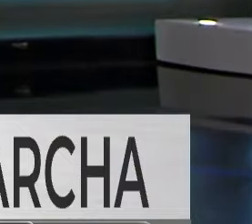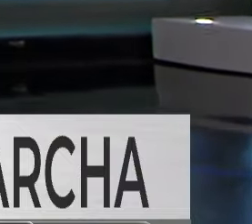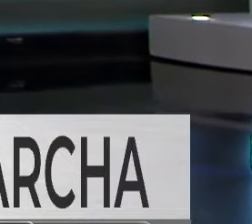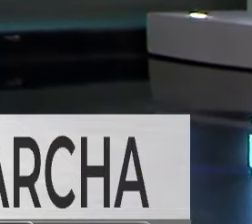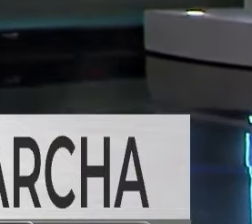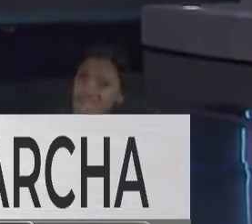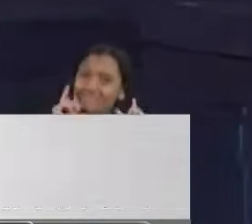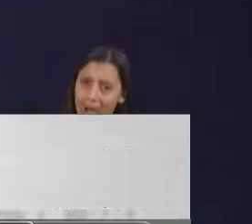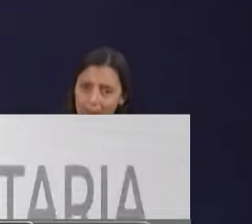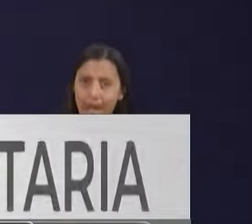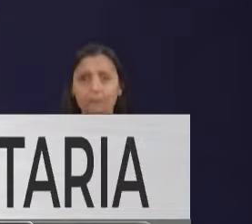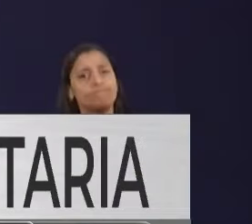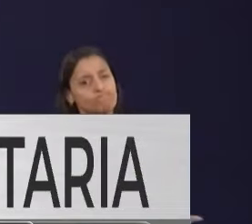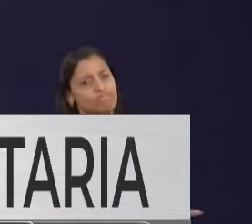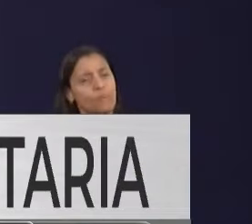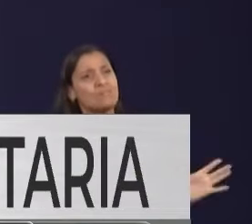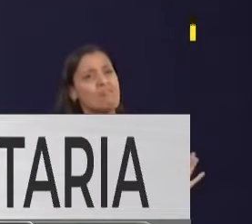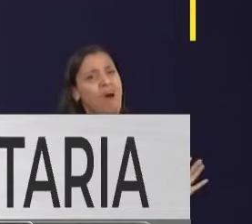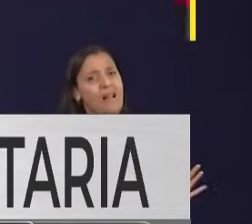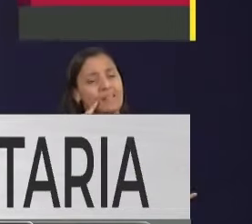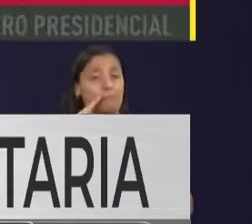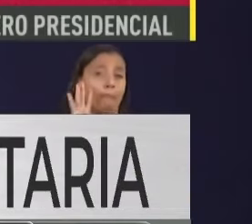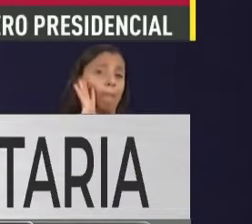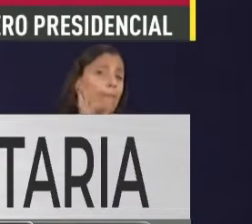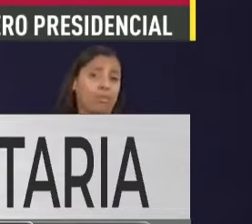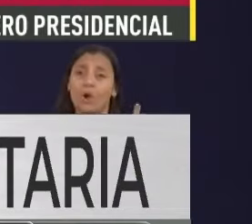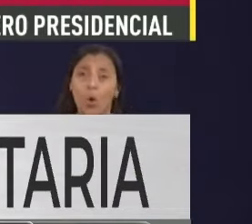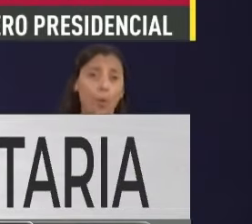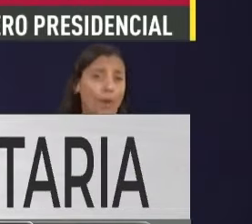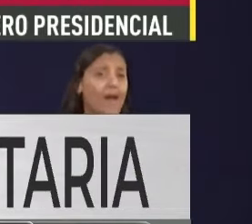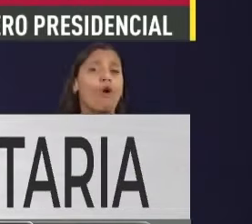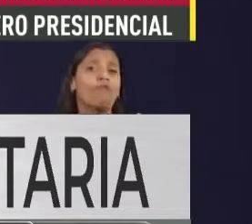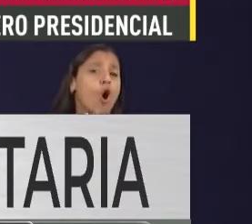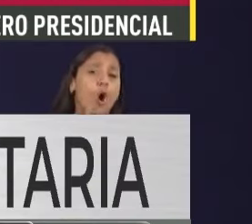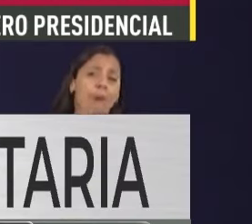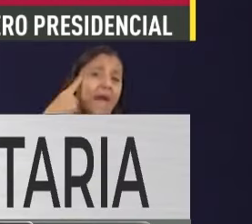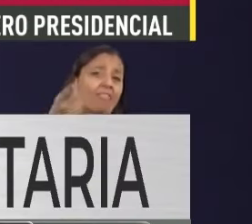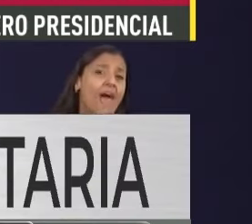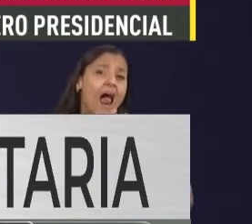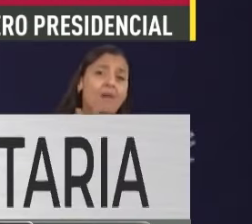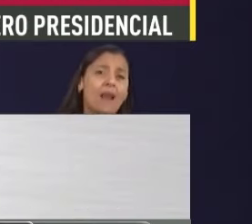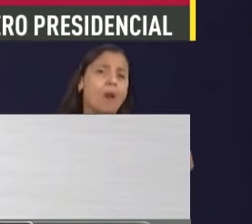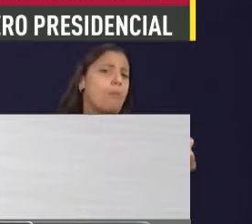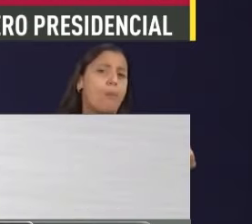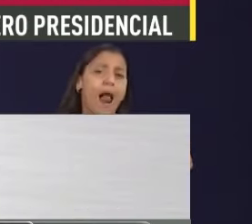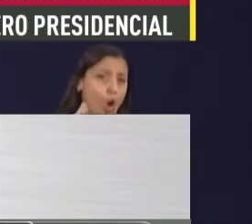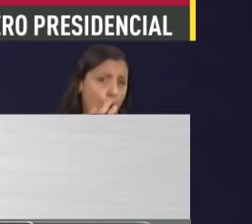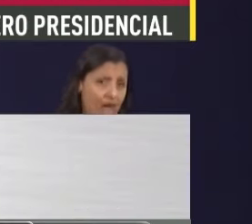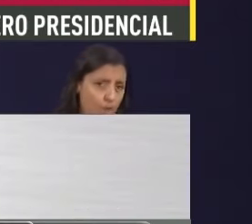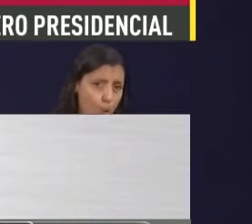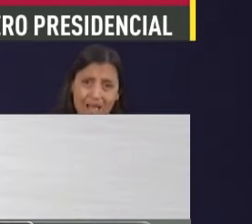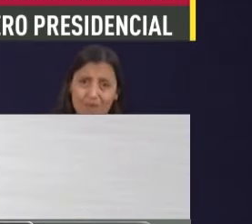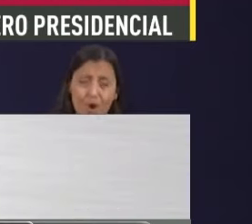Está de más decir que el gobierno, como todo gobierno liberal, valora la educación pública, laica y